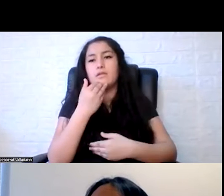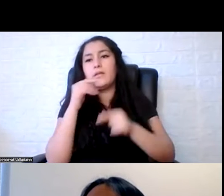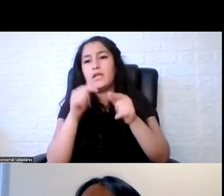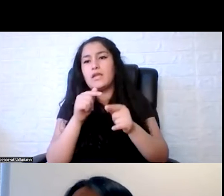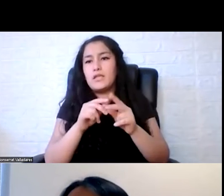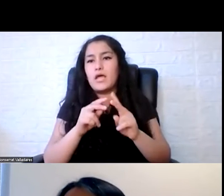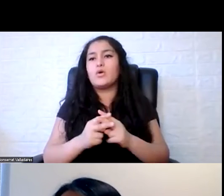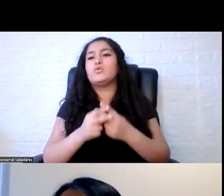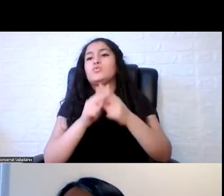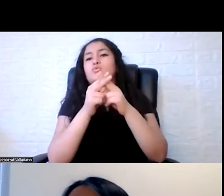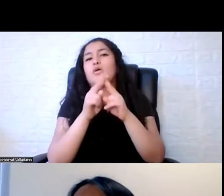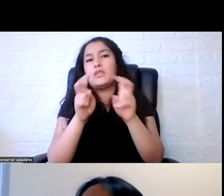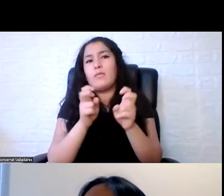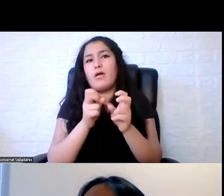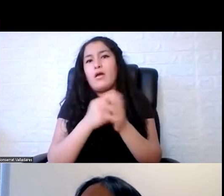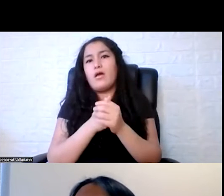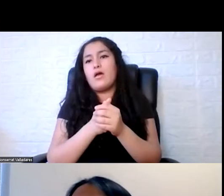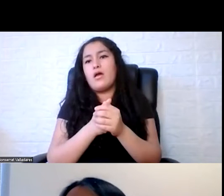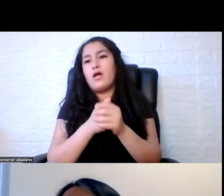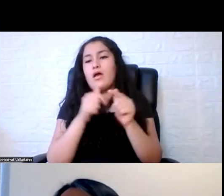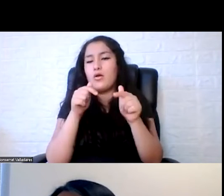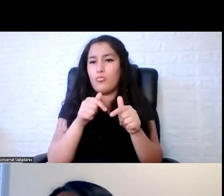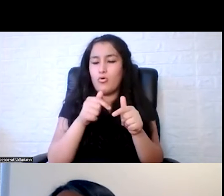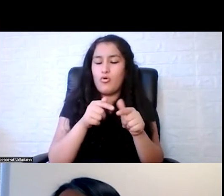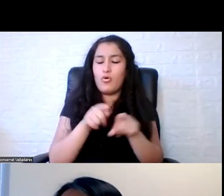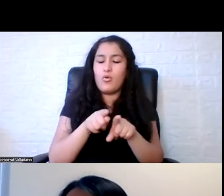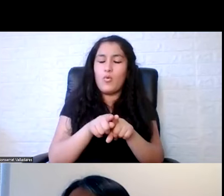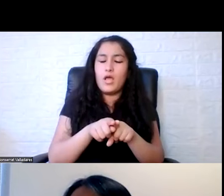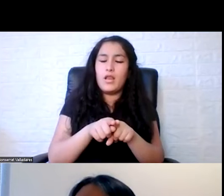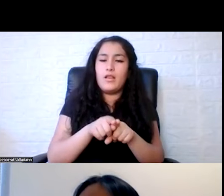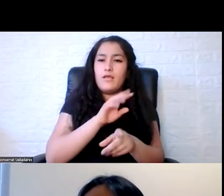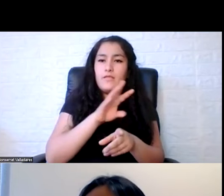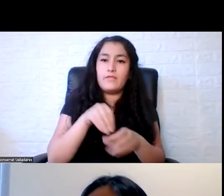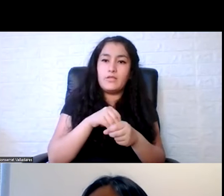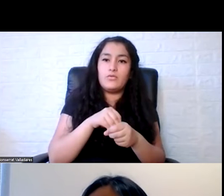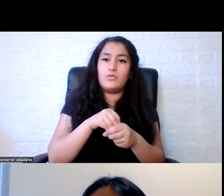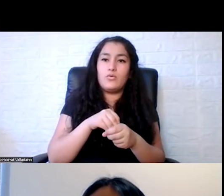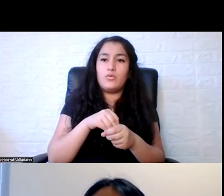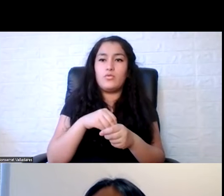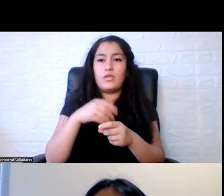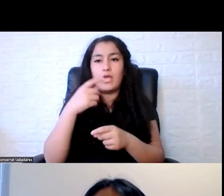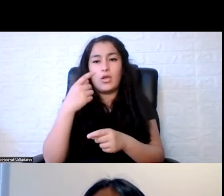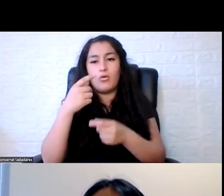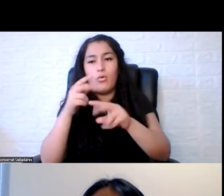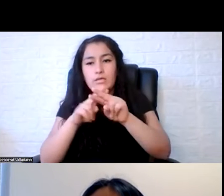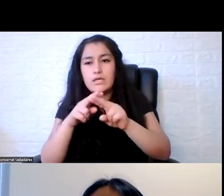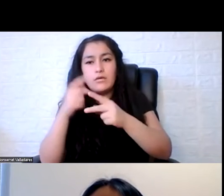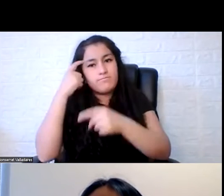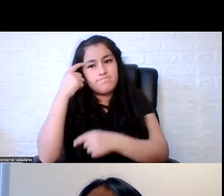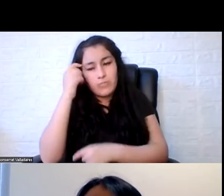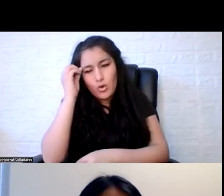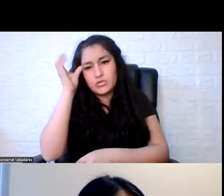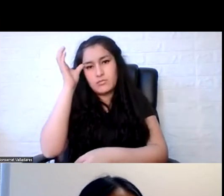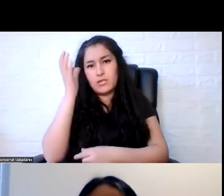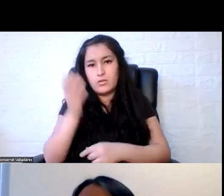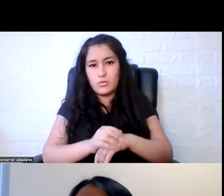de una colabor tanto militante como de construcción de conocimiento. Eso quería